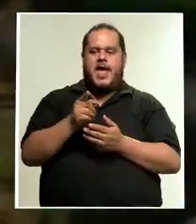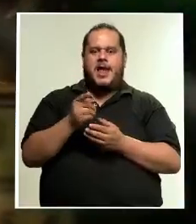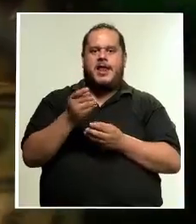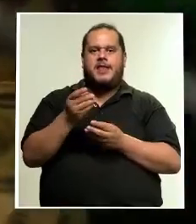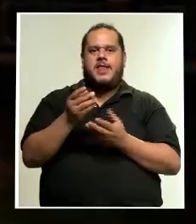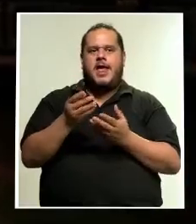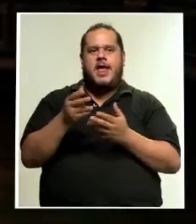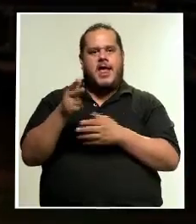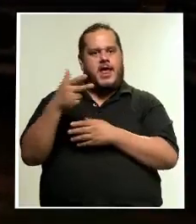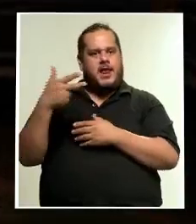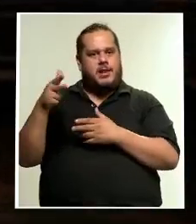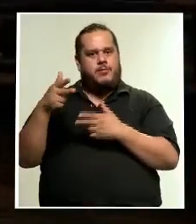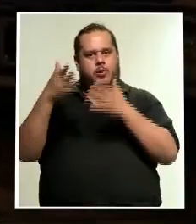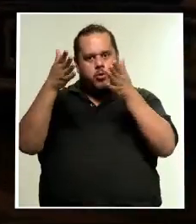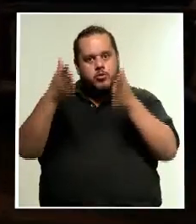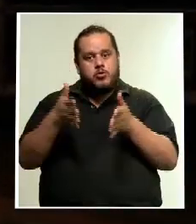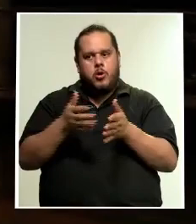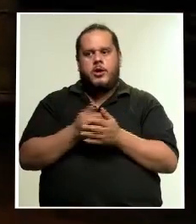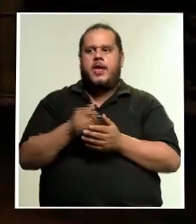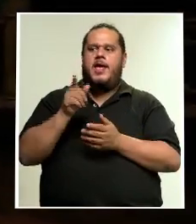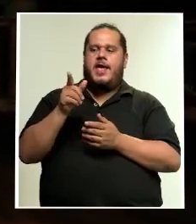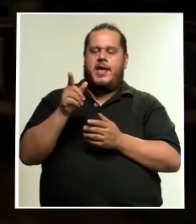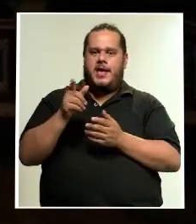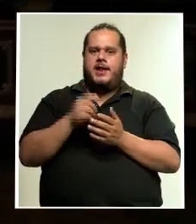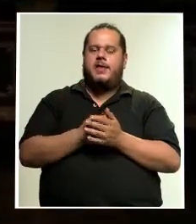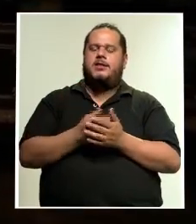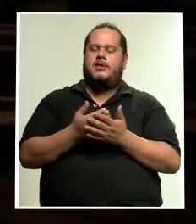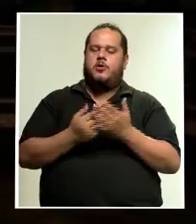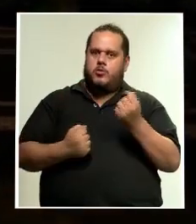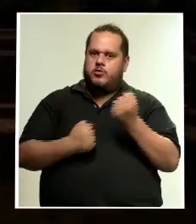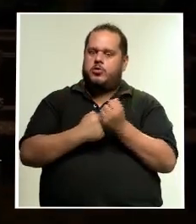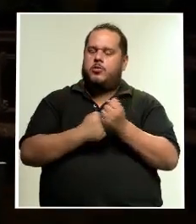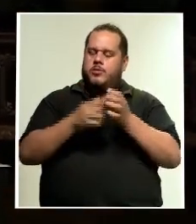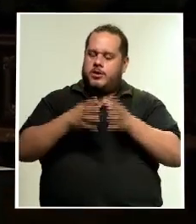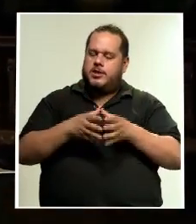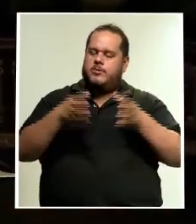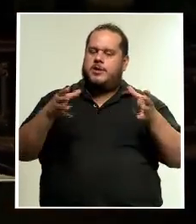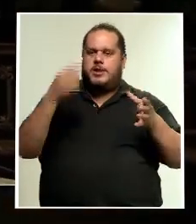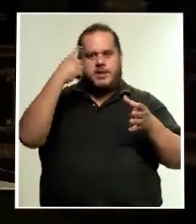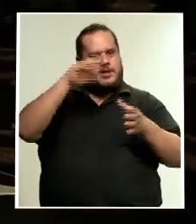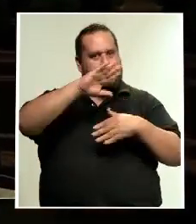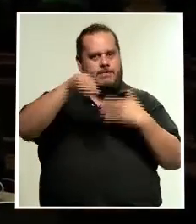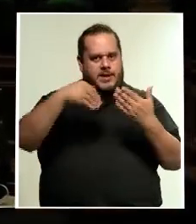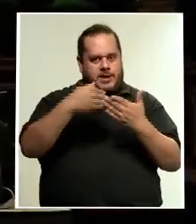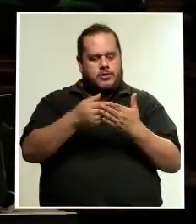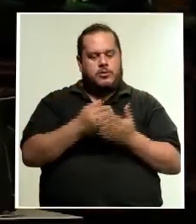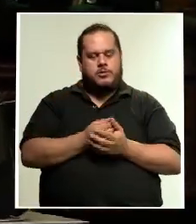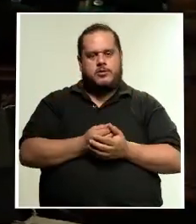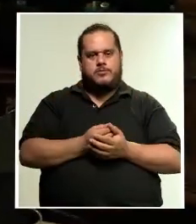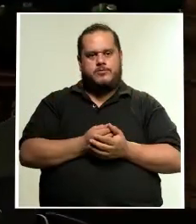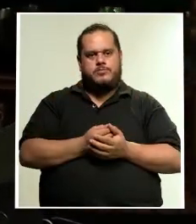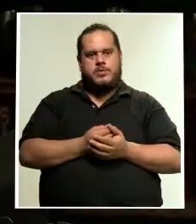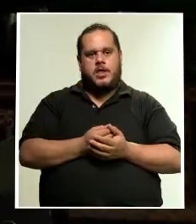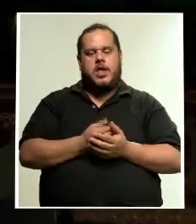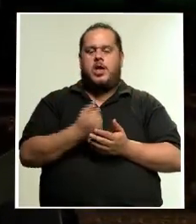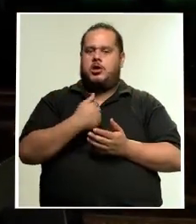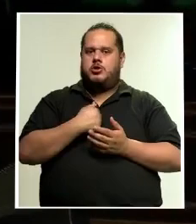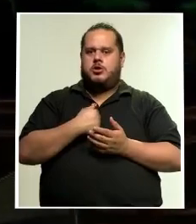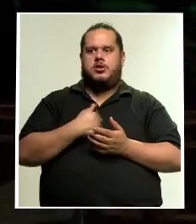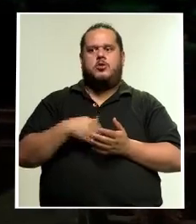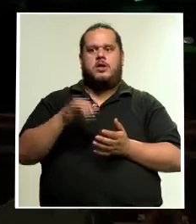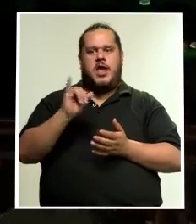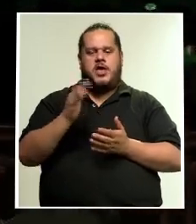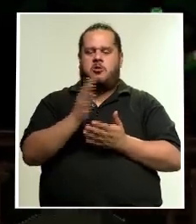del producto televisivo y él ha sido un soporte enorme, yo creo que para todos. Yo que estoy ahí con